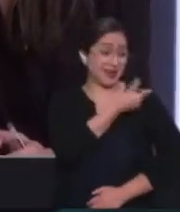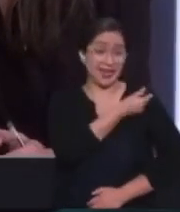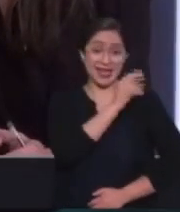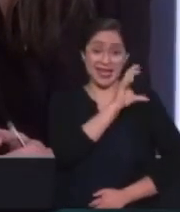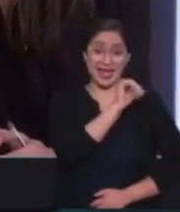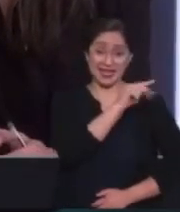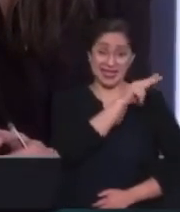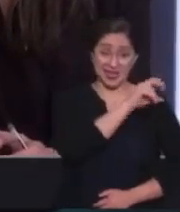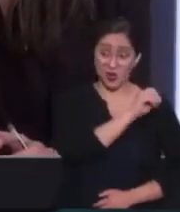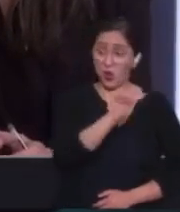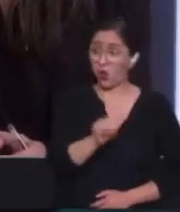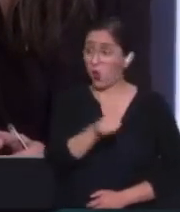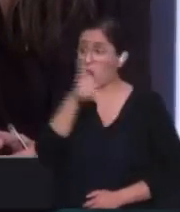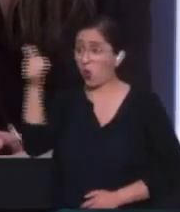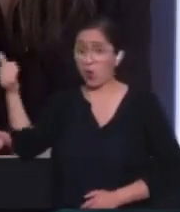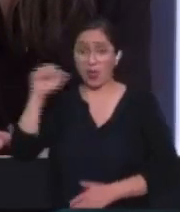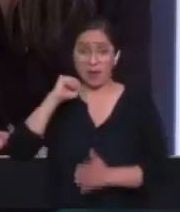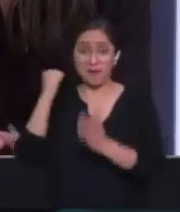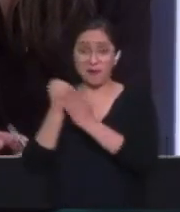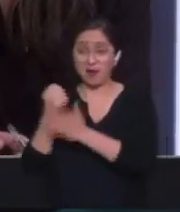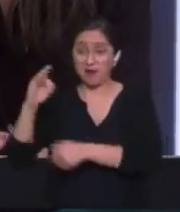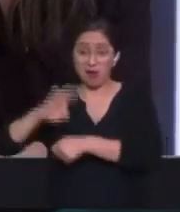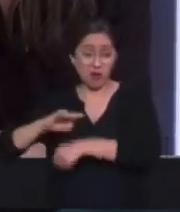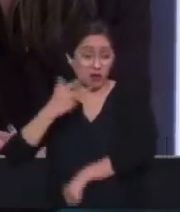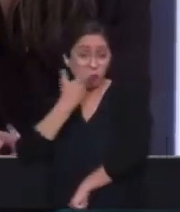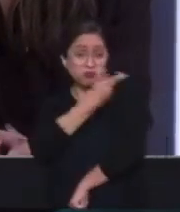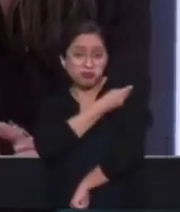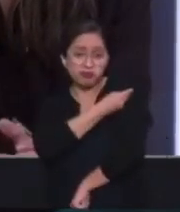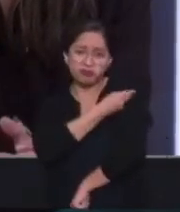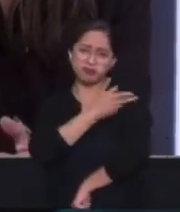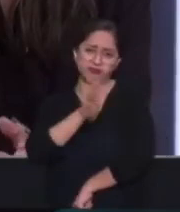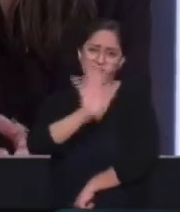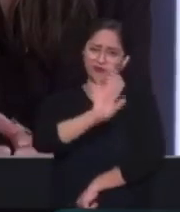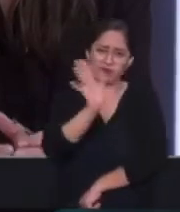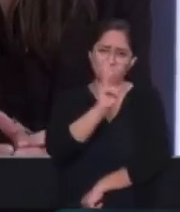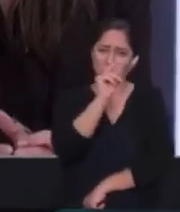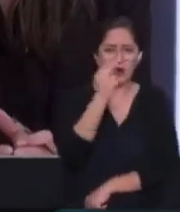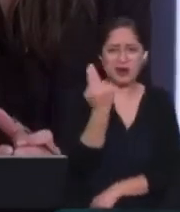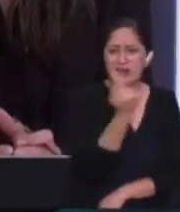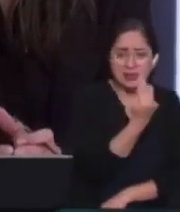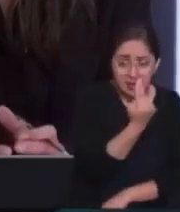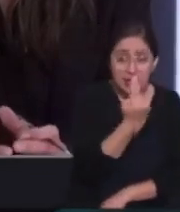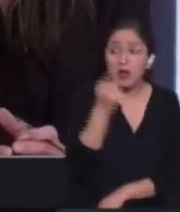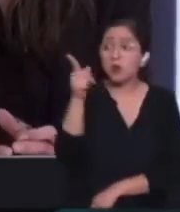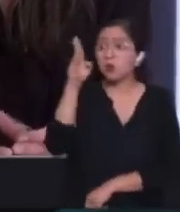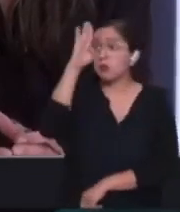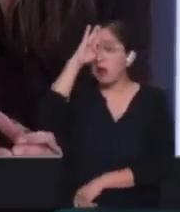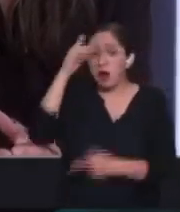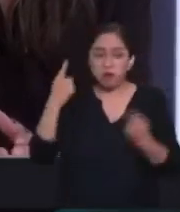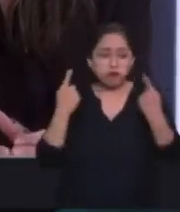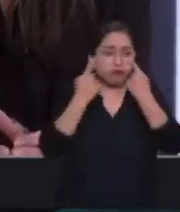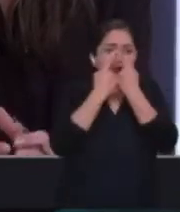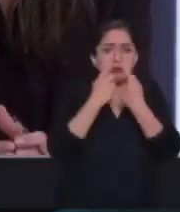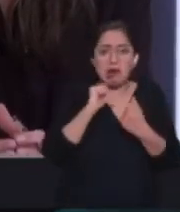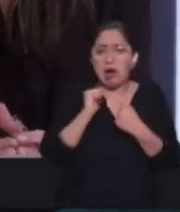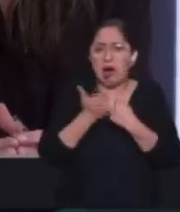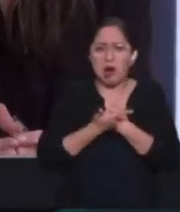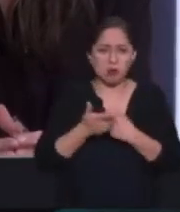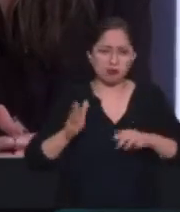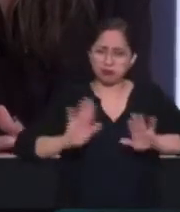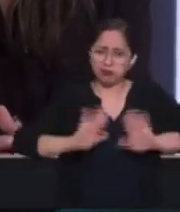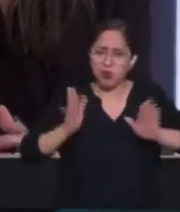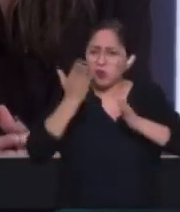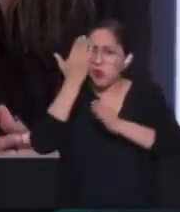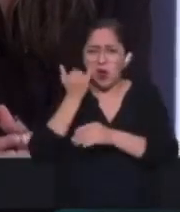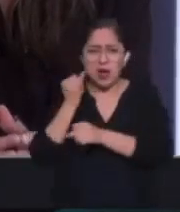no hay reacciones cruzadas, no hay interacciones, no las hay. Pero es absoluta y completamente innecesario. Esta persona que lo está preguntando